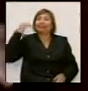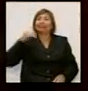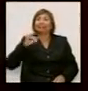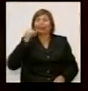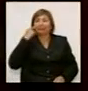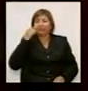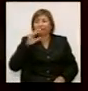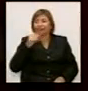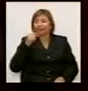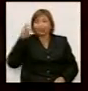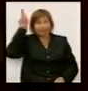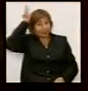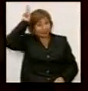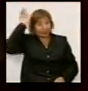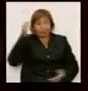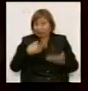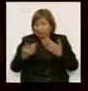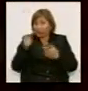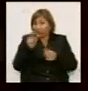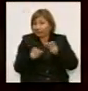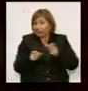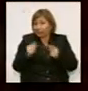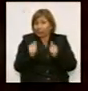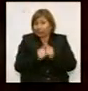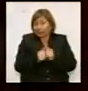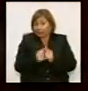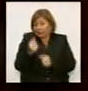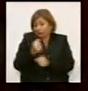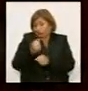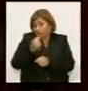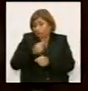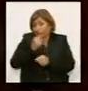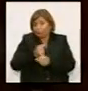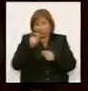las personas que con él habían trabajado